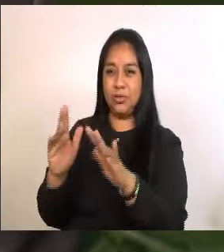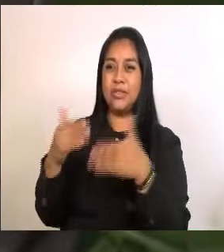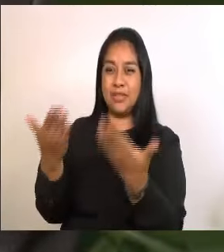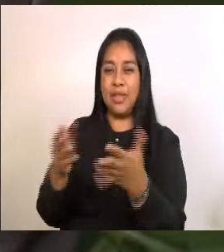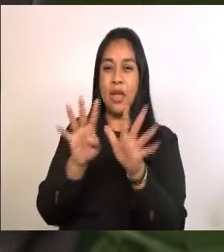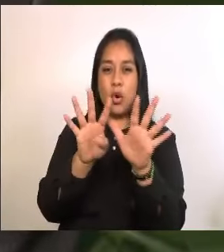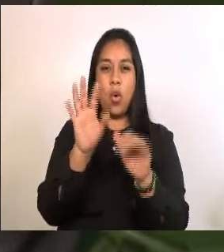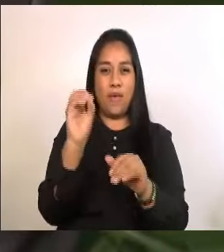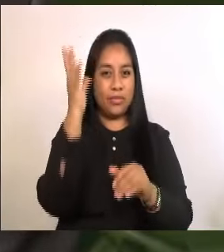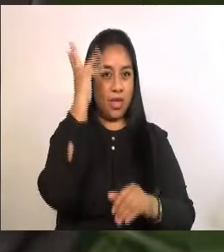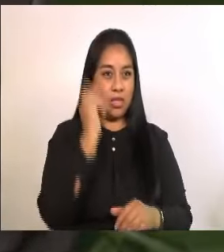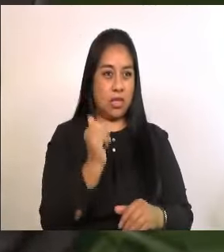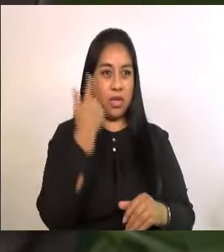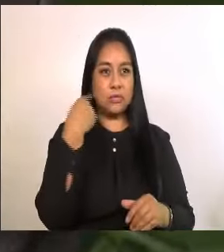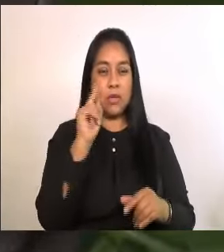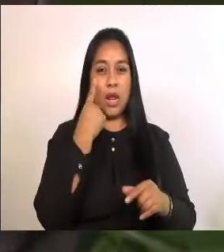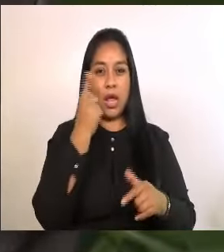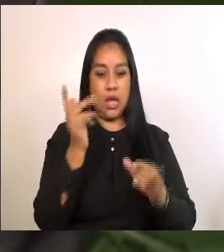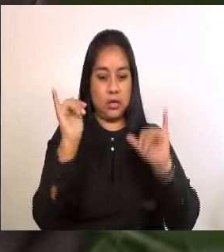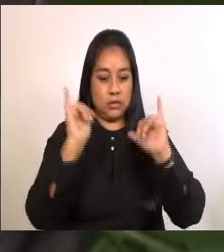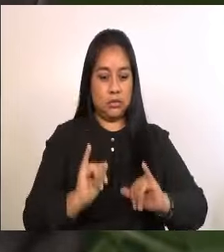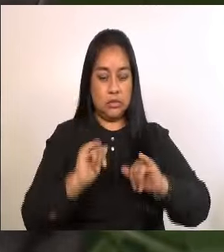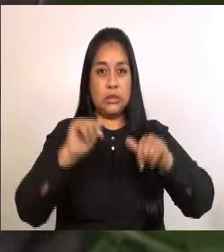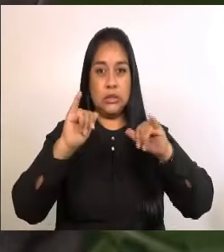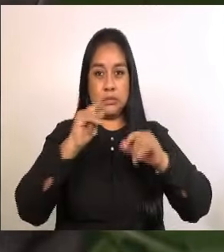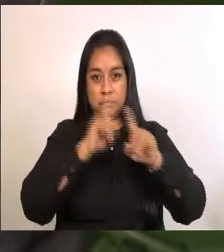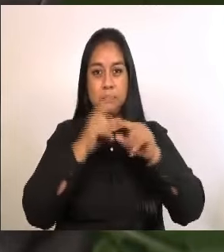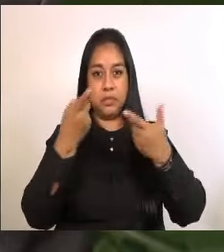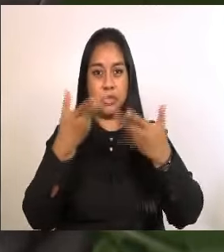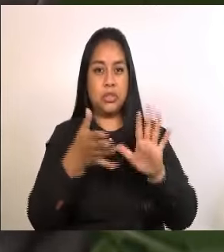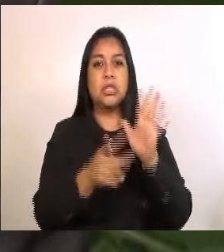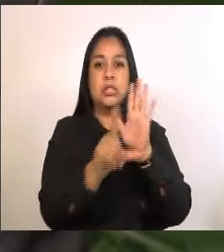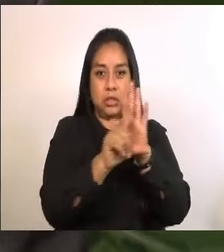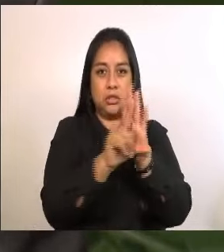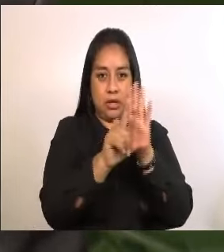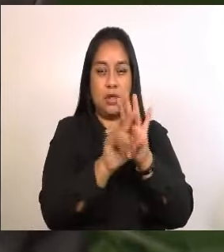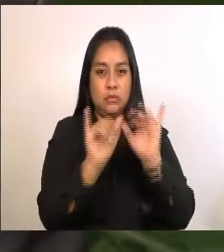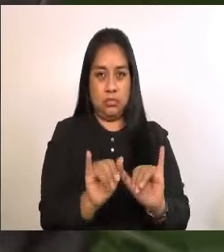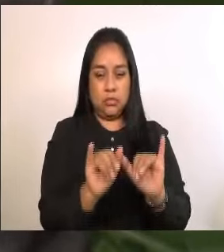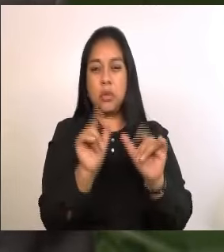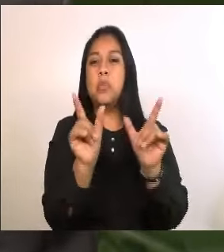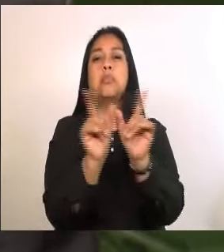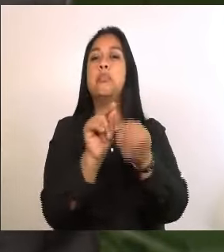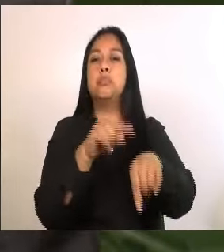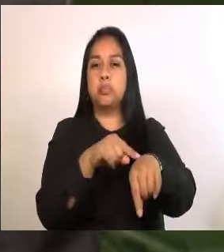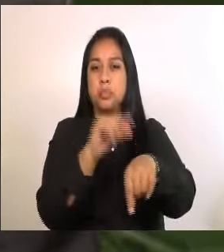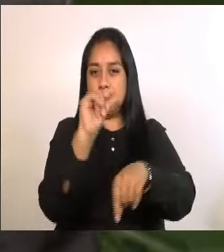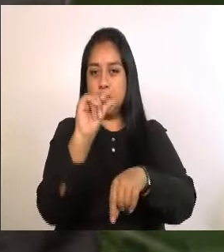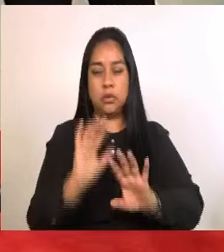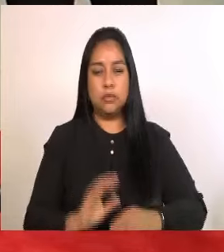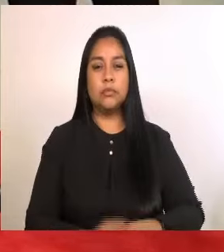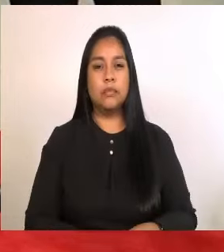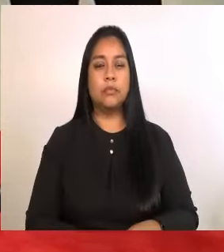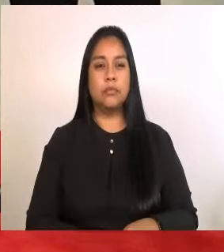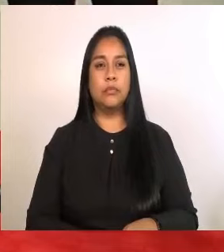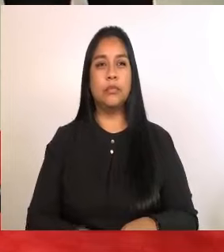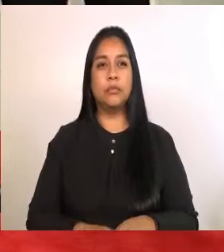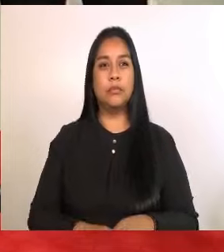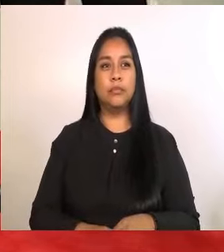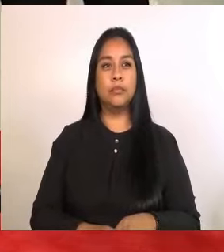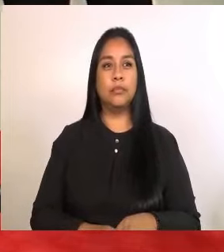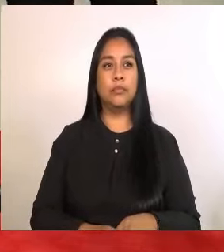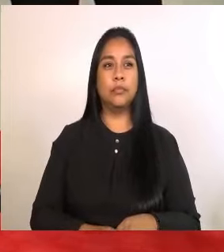días para que su estadía esté totalmente regularizada. Es una estadía temporal. Gracias, señor